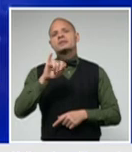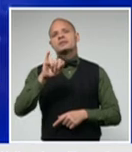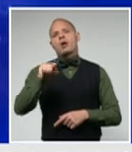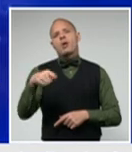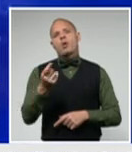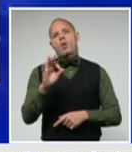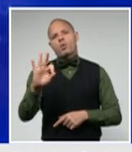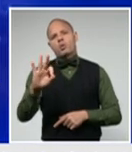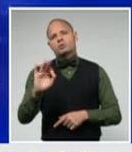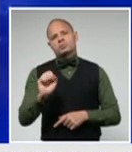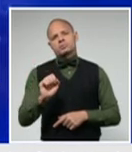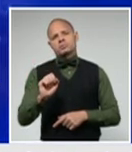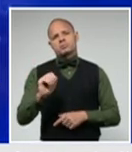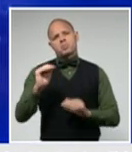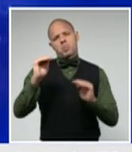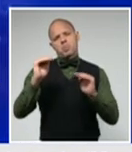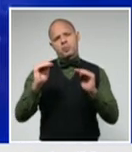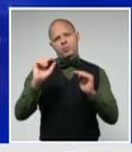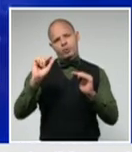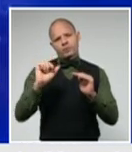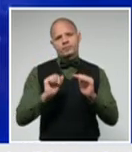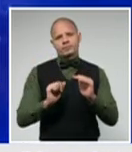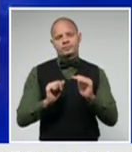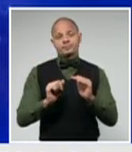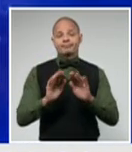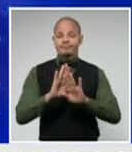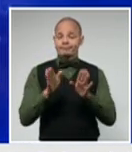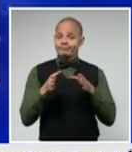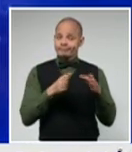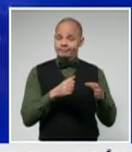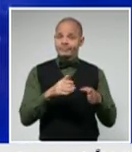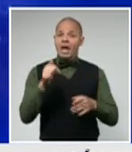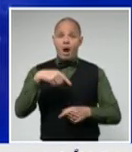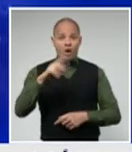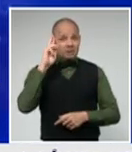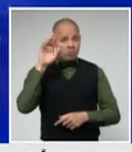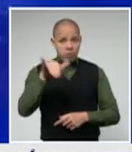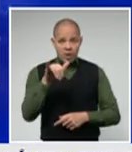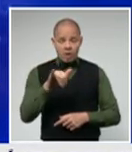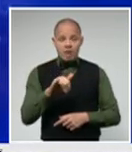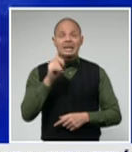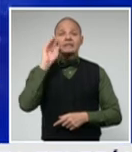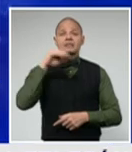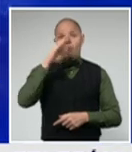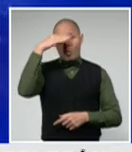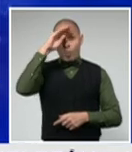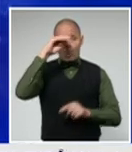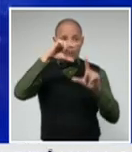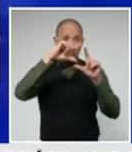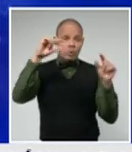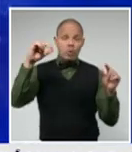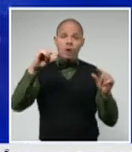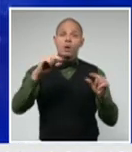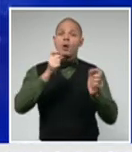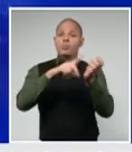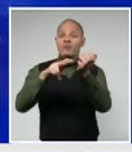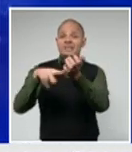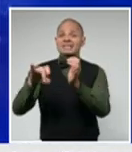que 7 provincias, me estoy refiriendo a Cienfuegos, a Pinar del